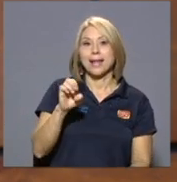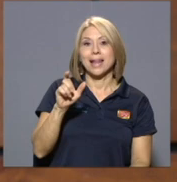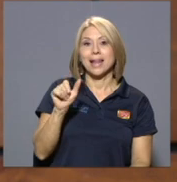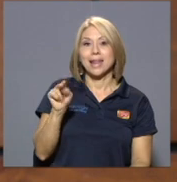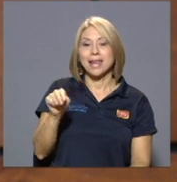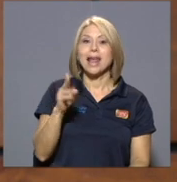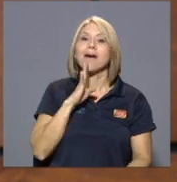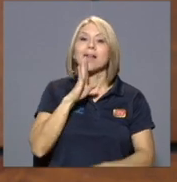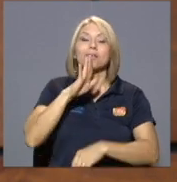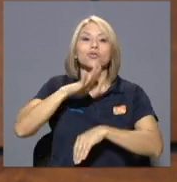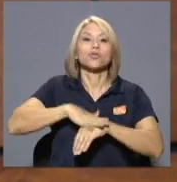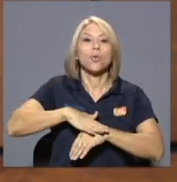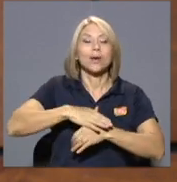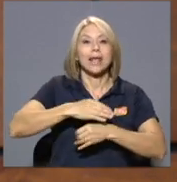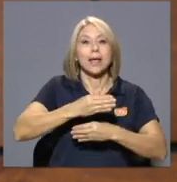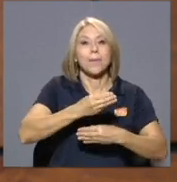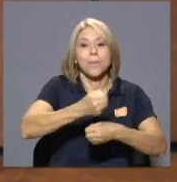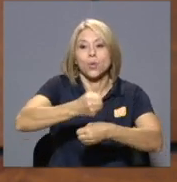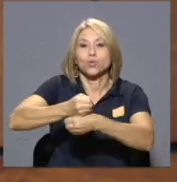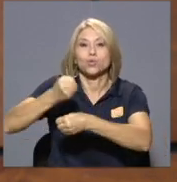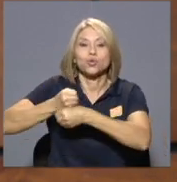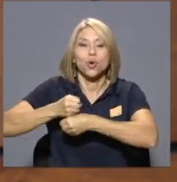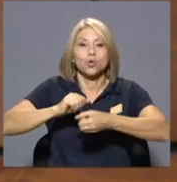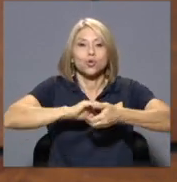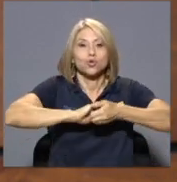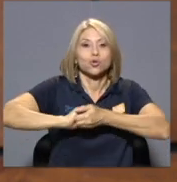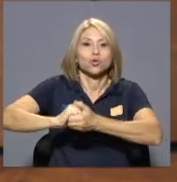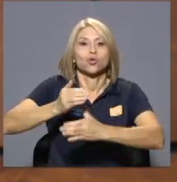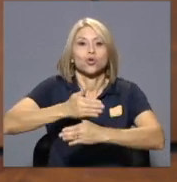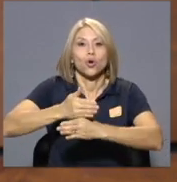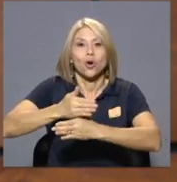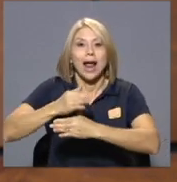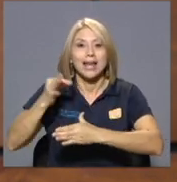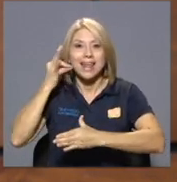sororaria, que en el marco de la economía cada vez sería más necesaria, así que ahora vamos con Nani.